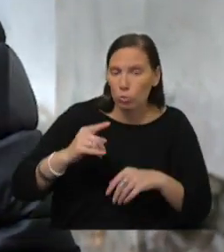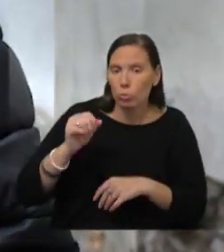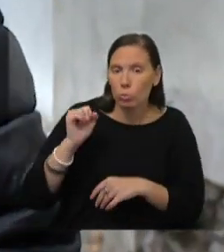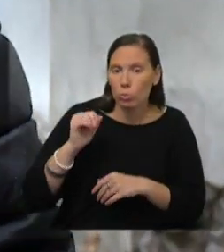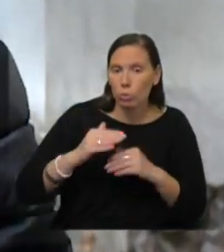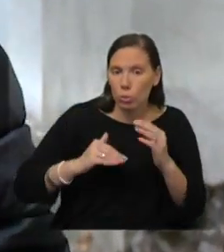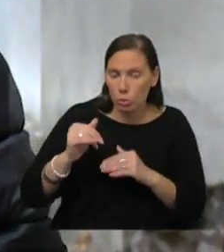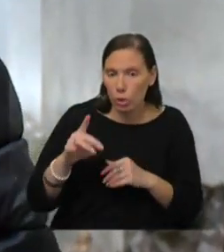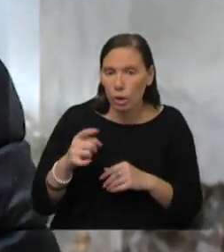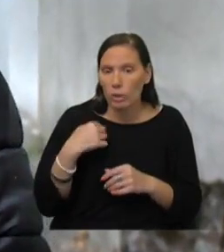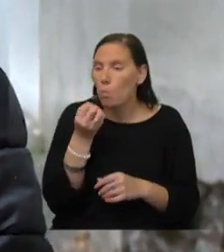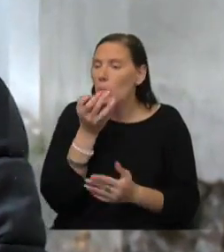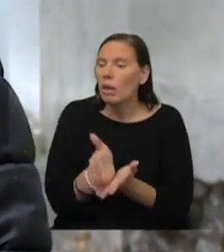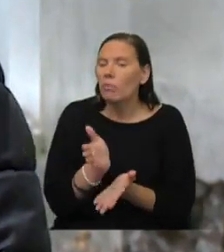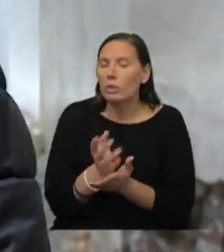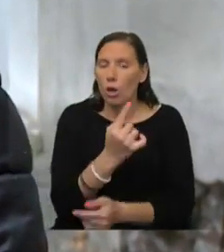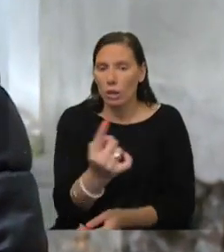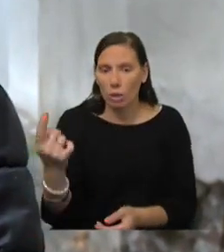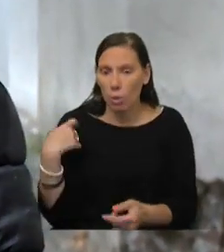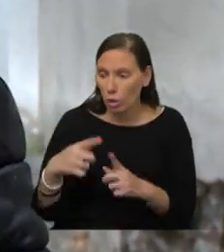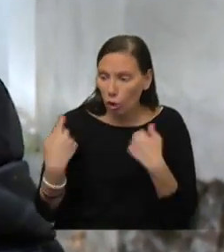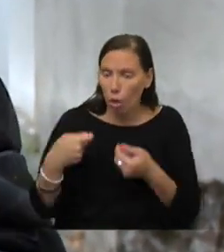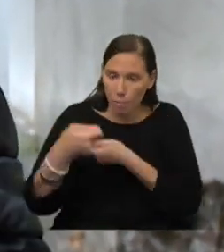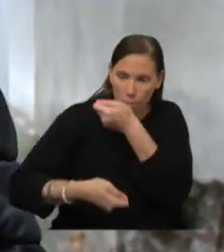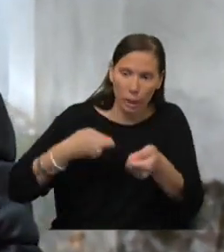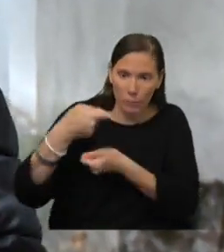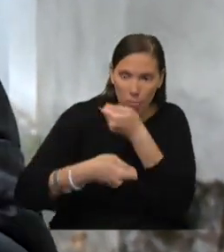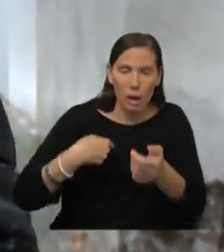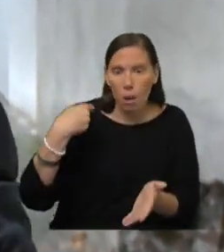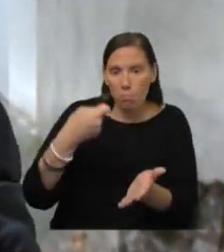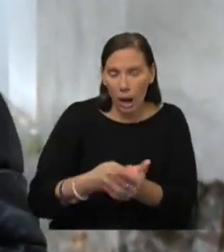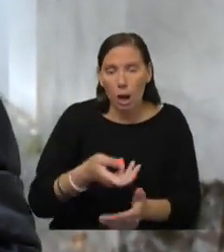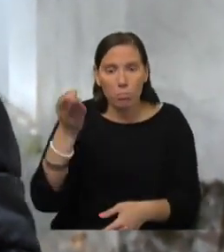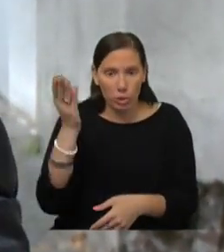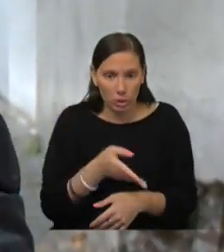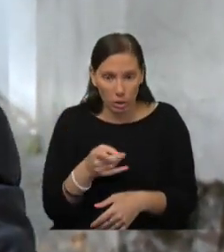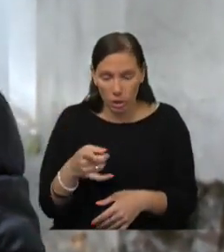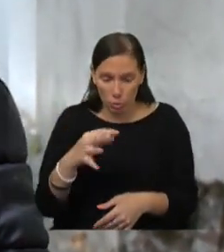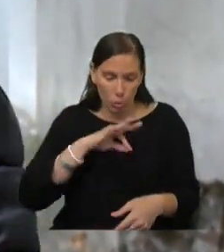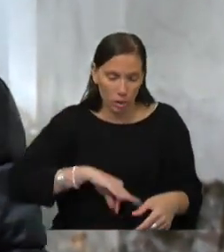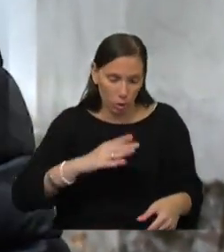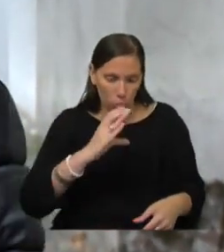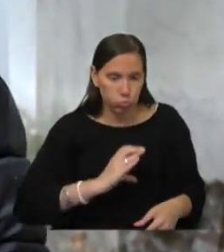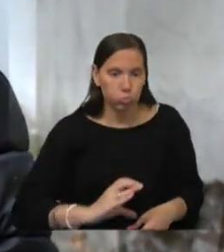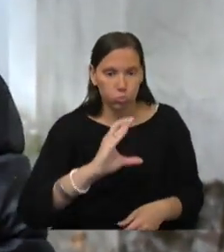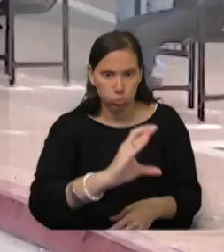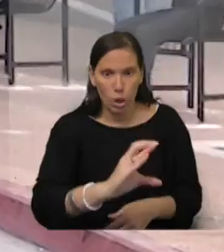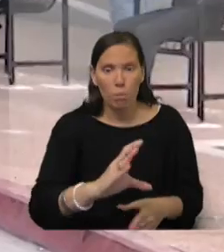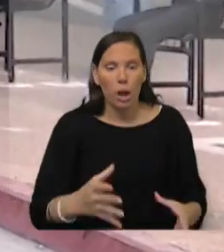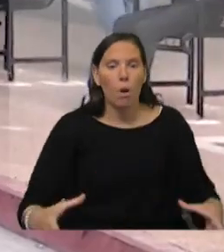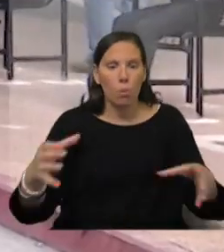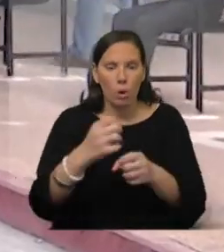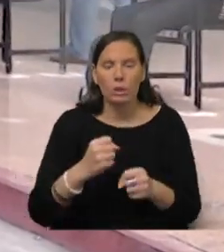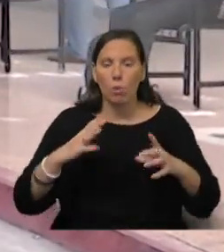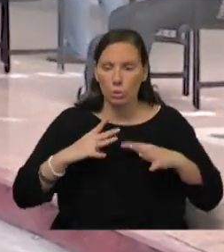bien es un beneficio individual es un sistema ahorro colectivo donde todos pagan un porcentaje de su sueldo para generar una bolsa para cuando se